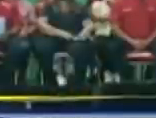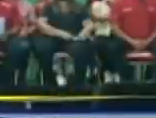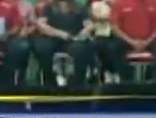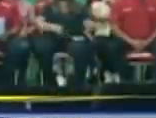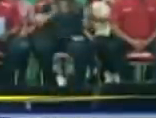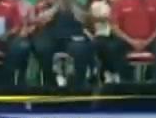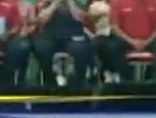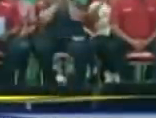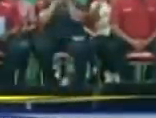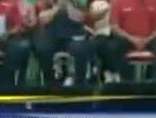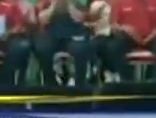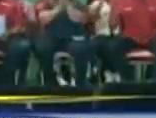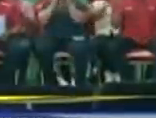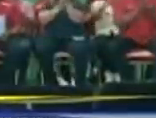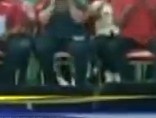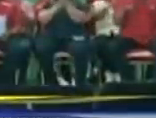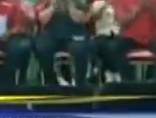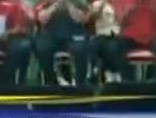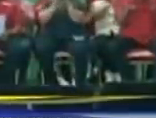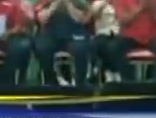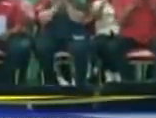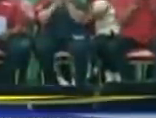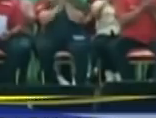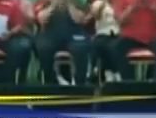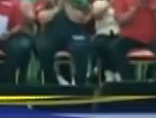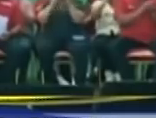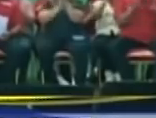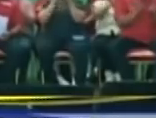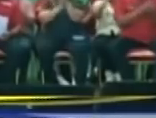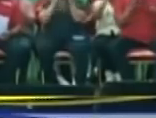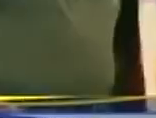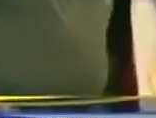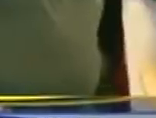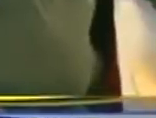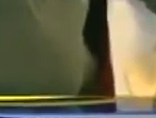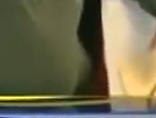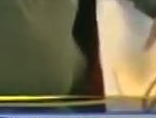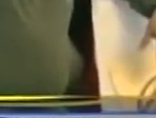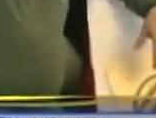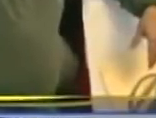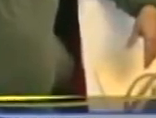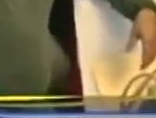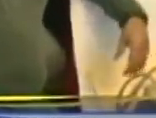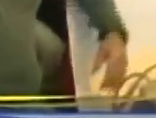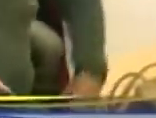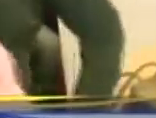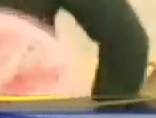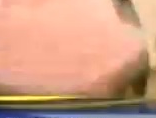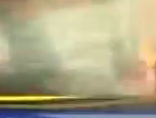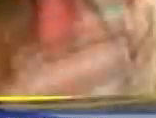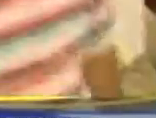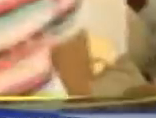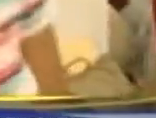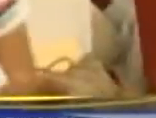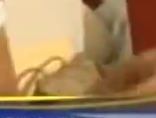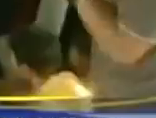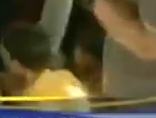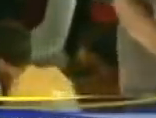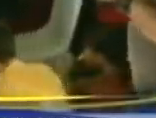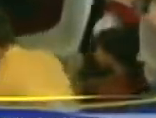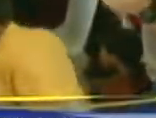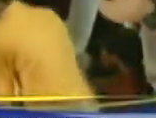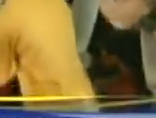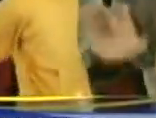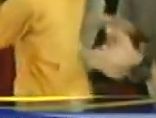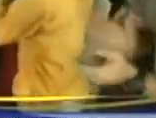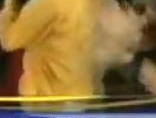la patria, del candidato de la Revolución Bolivariana, del candidato del pueblo de